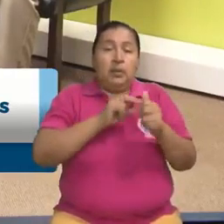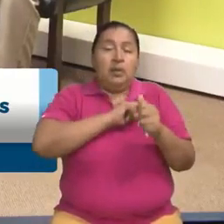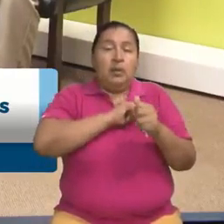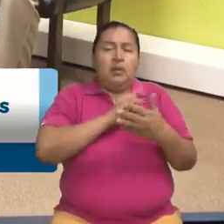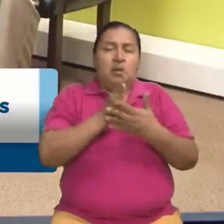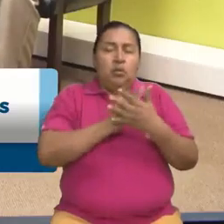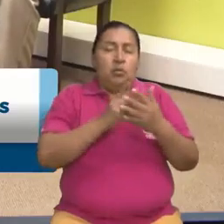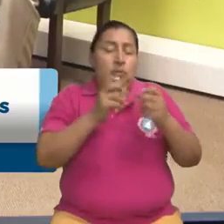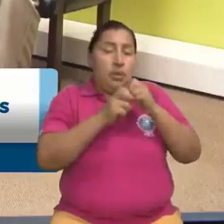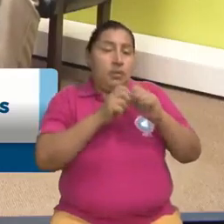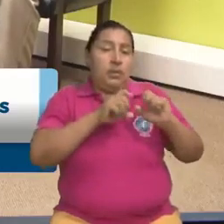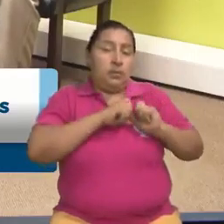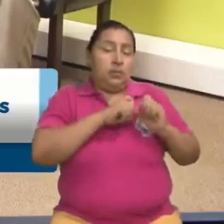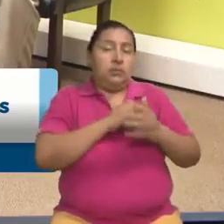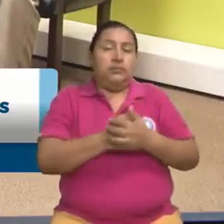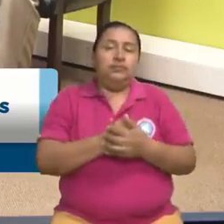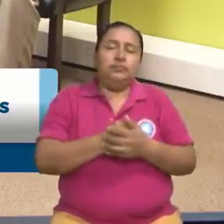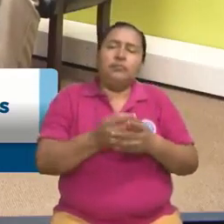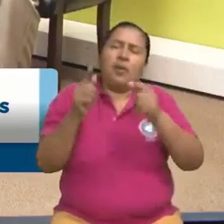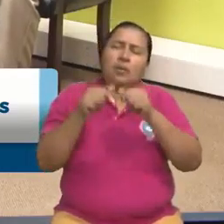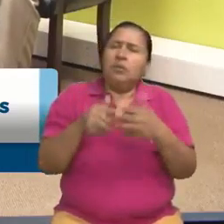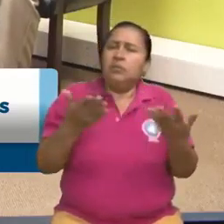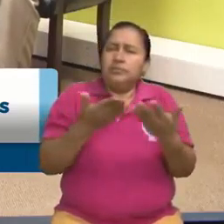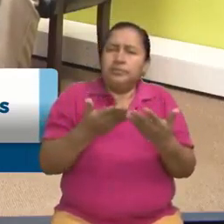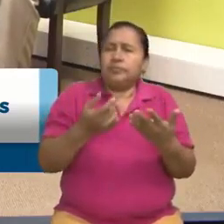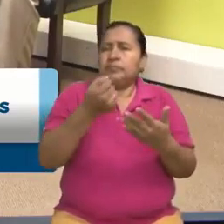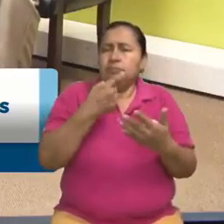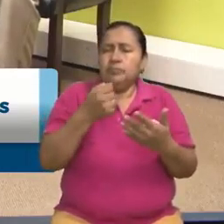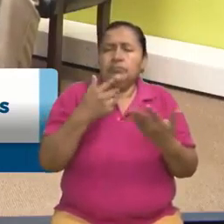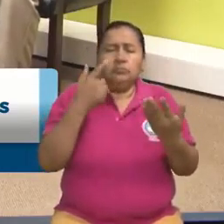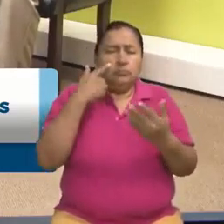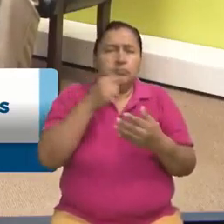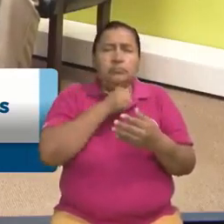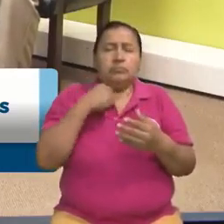daño al corazón. Ahora, ¿cómo es el tratamiento? Las pruebas diagnósticas